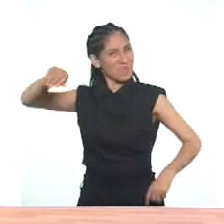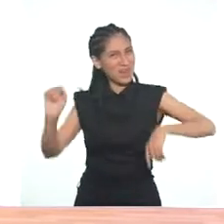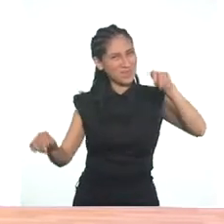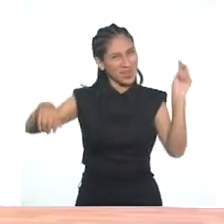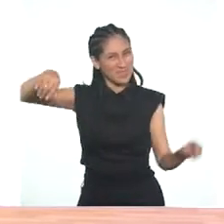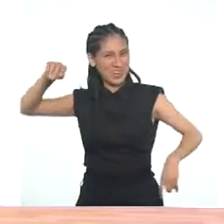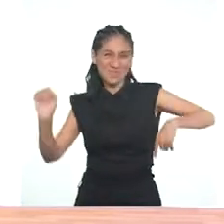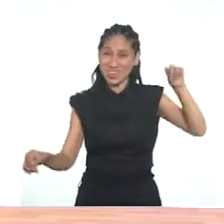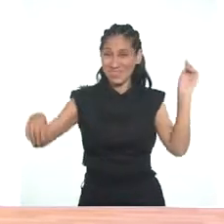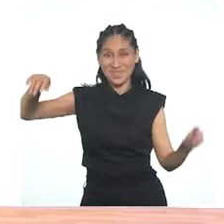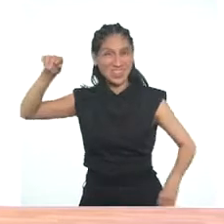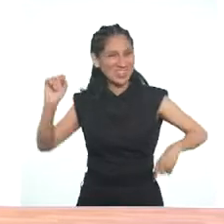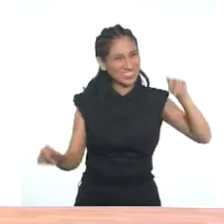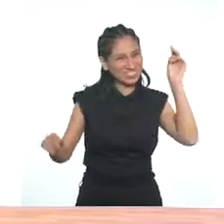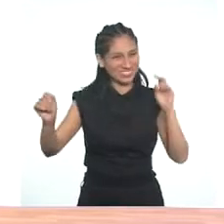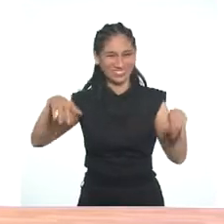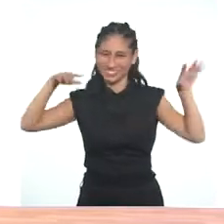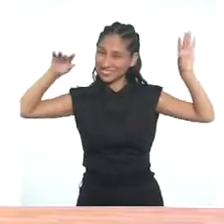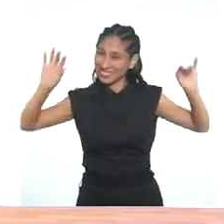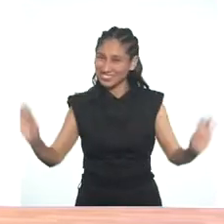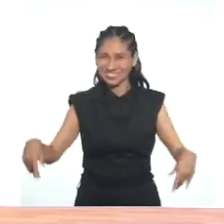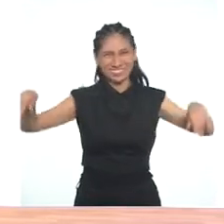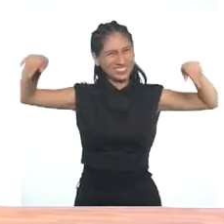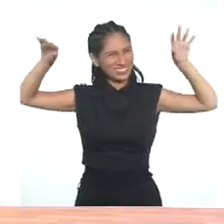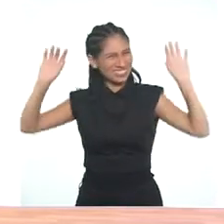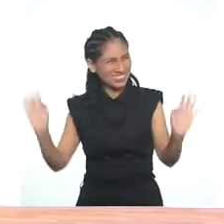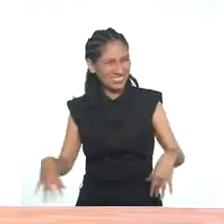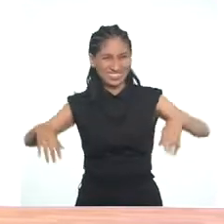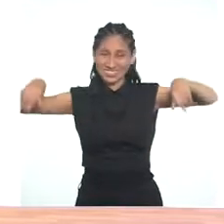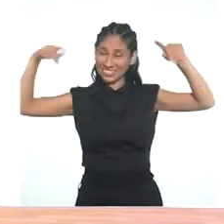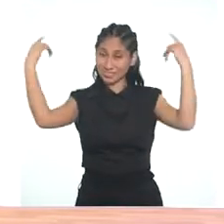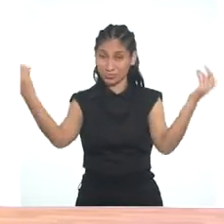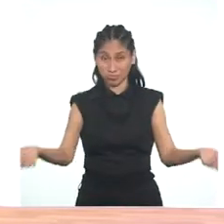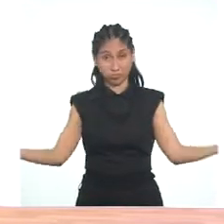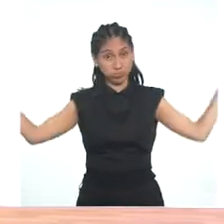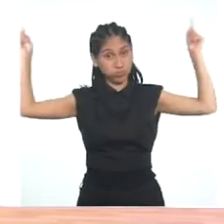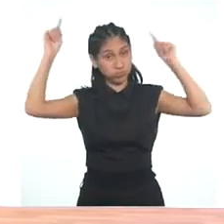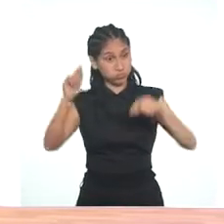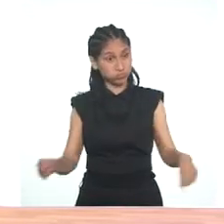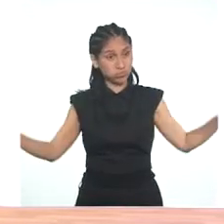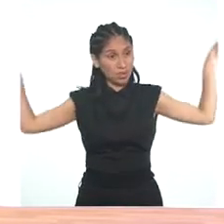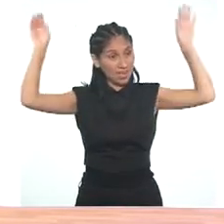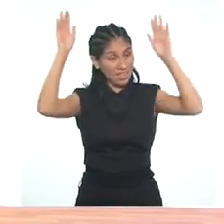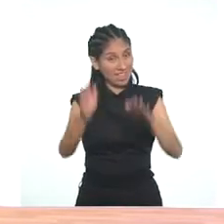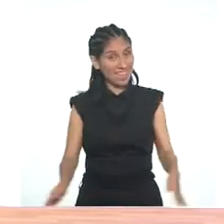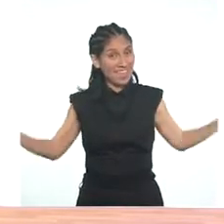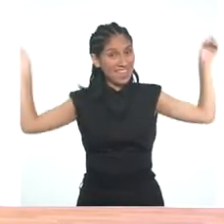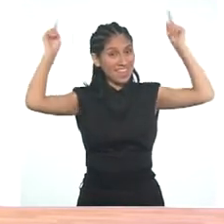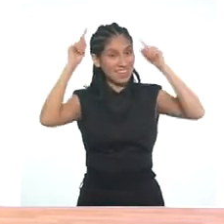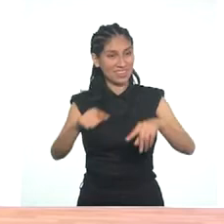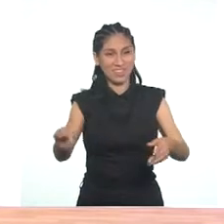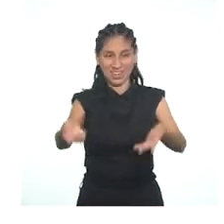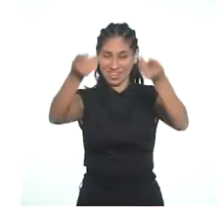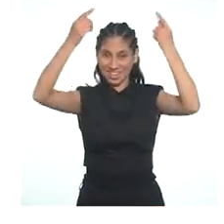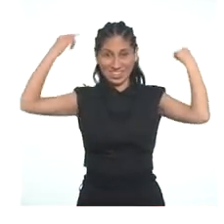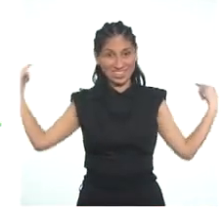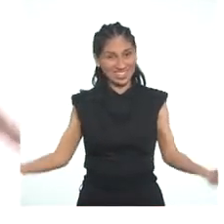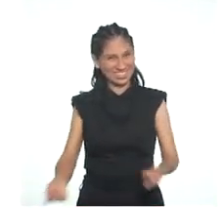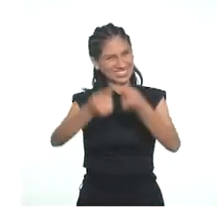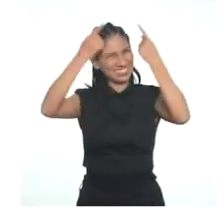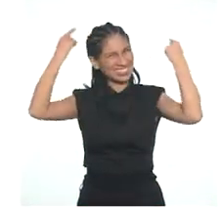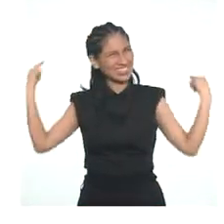pa, pa, pa, pa, pa, pa, pa. Brazos, círculo, bien, y ahora hacia